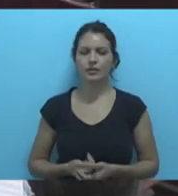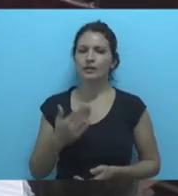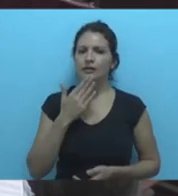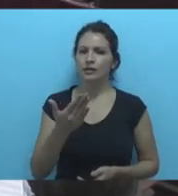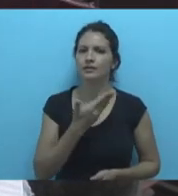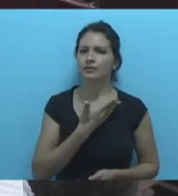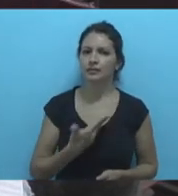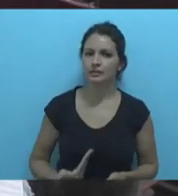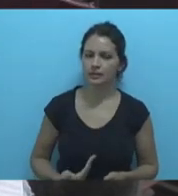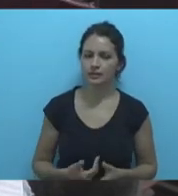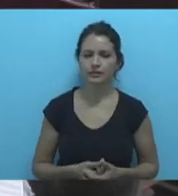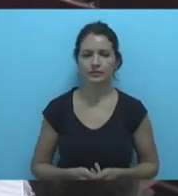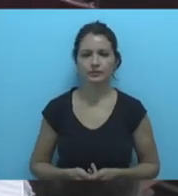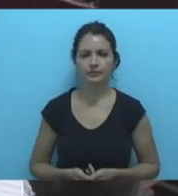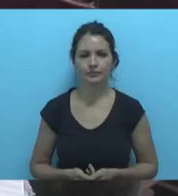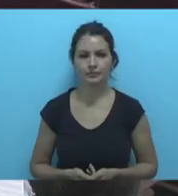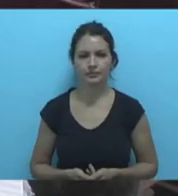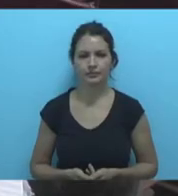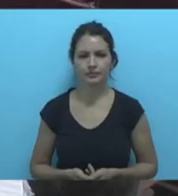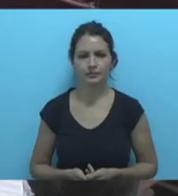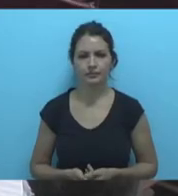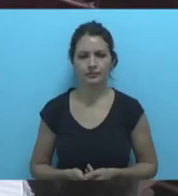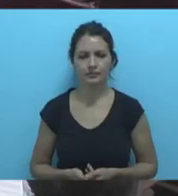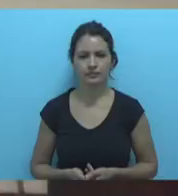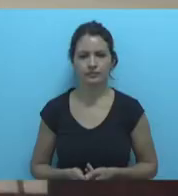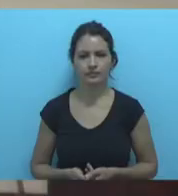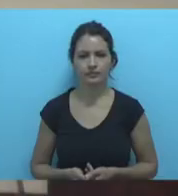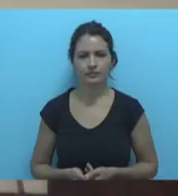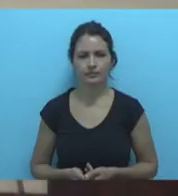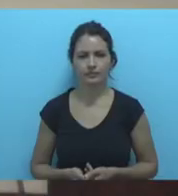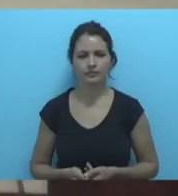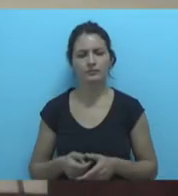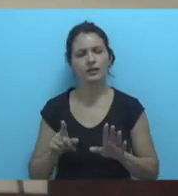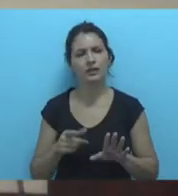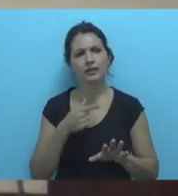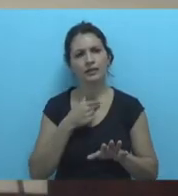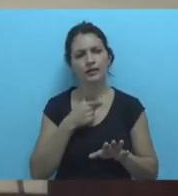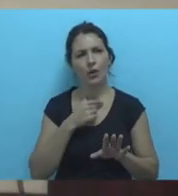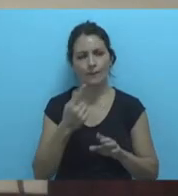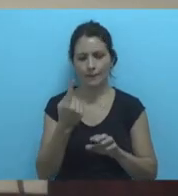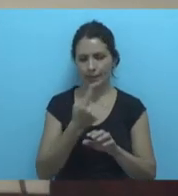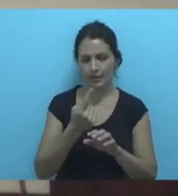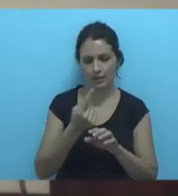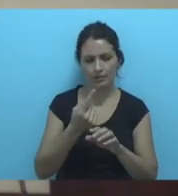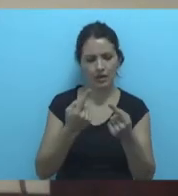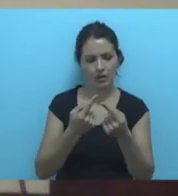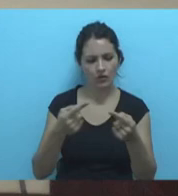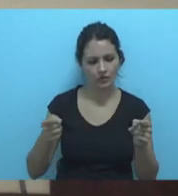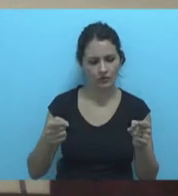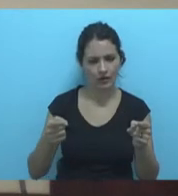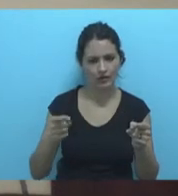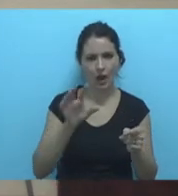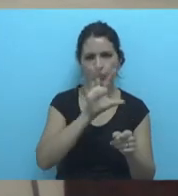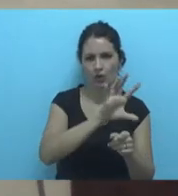reflexiones sobre el tema. Primero, marcar las diferencias que hay entre la provincia